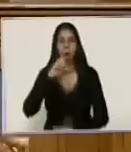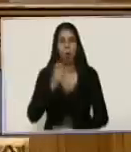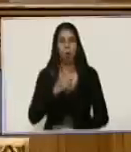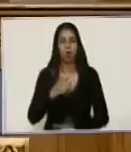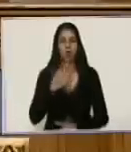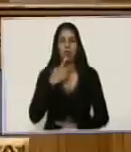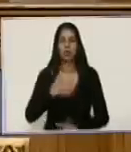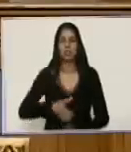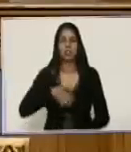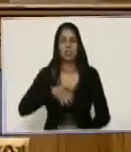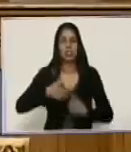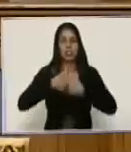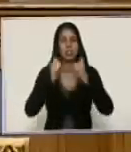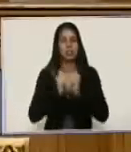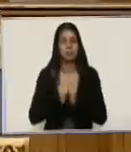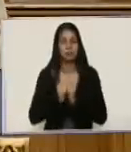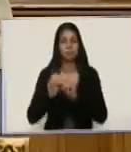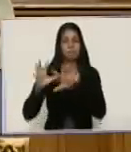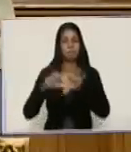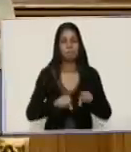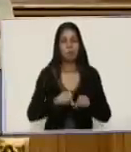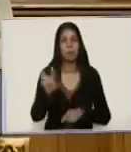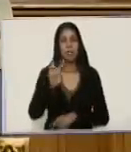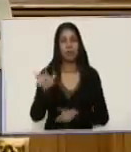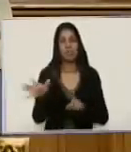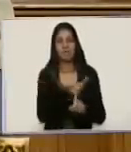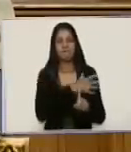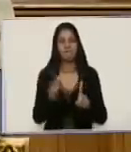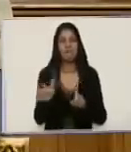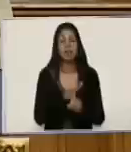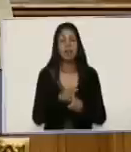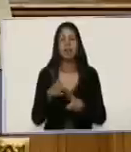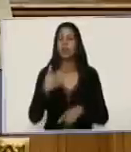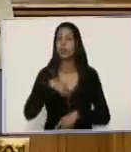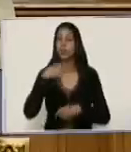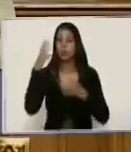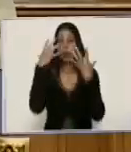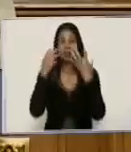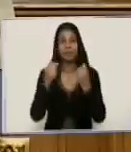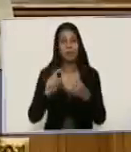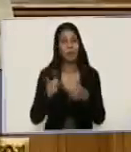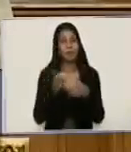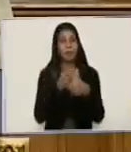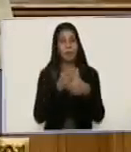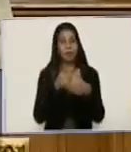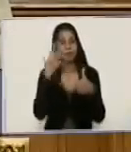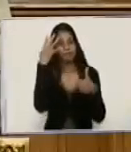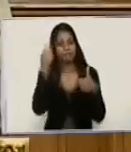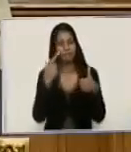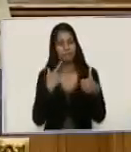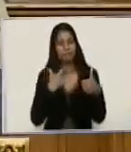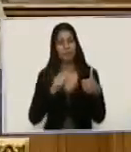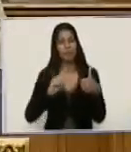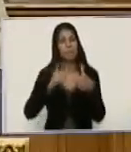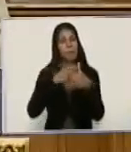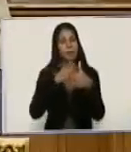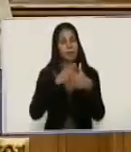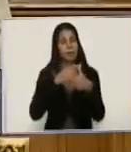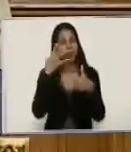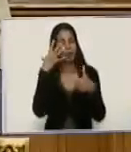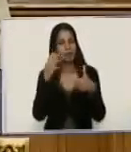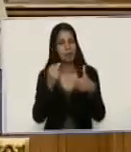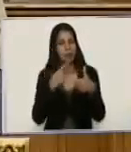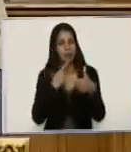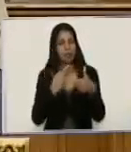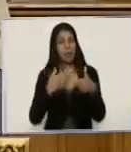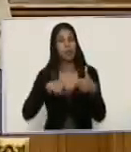violencia. Así que este pueblo, camarada, primero tenemos que entender algo. Primero eso, lo que dije al principio, estamos